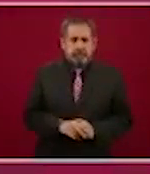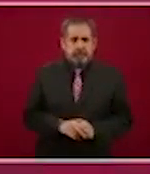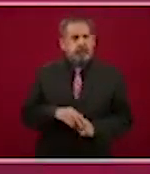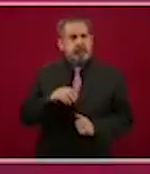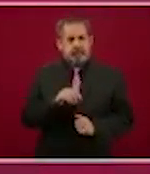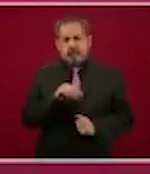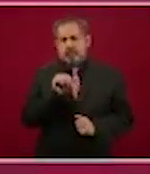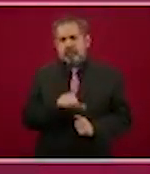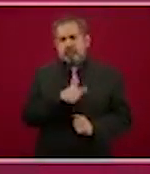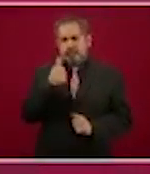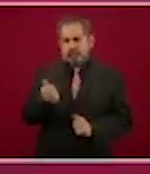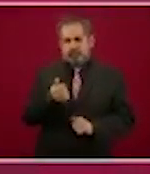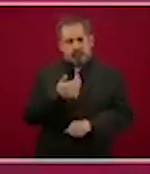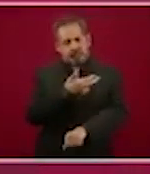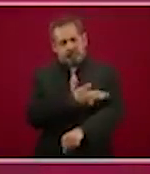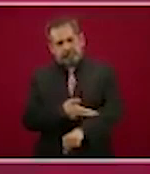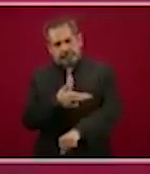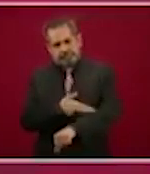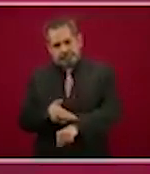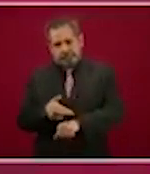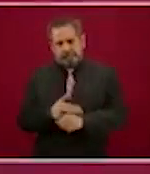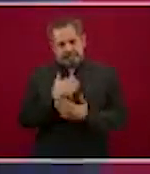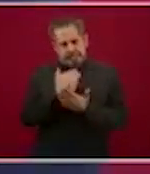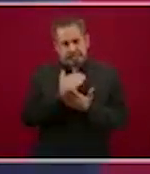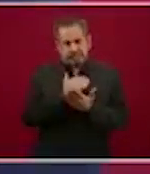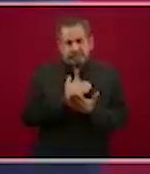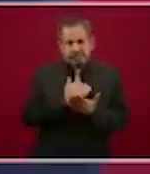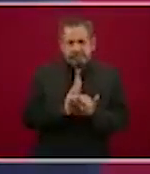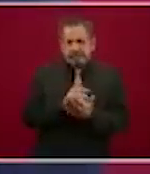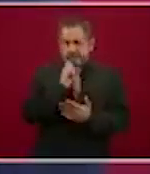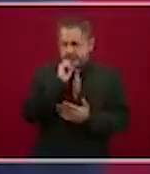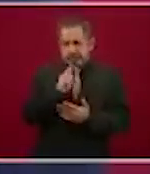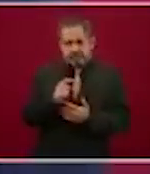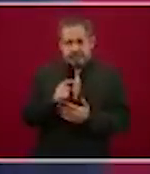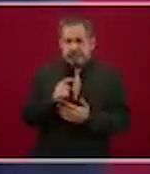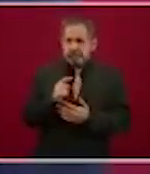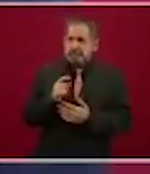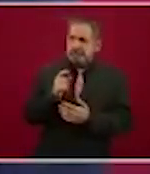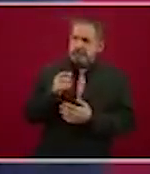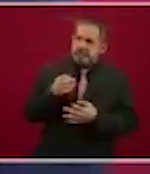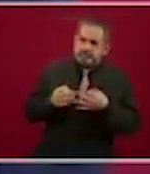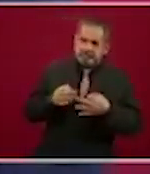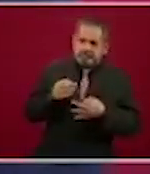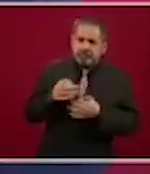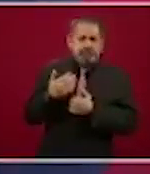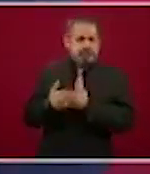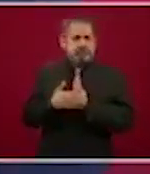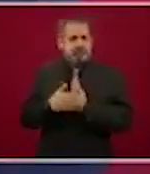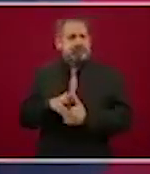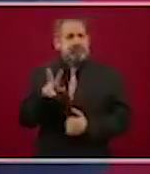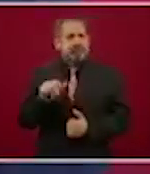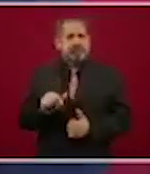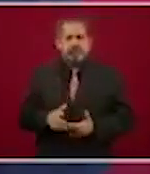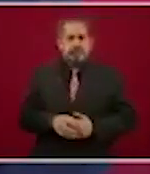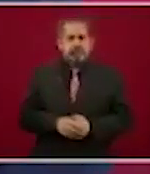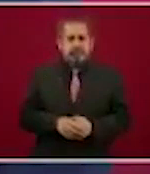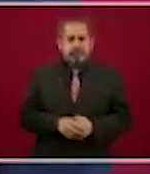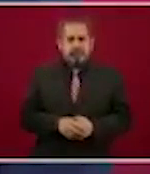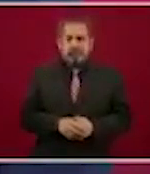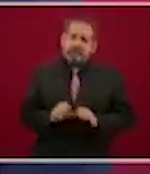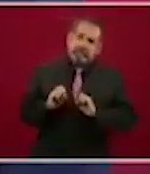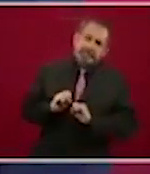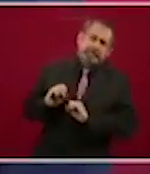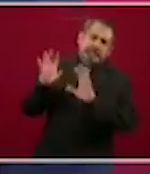de la epidemia del cob y 19 ello permite mantener todos los programas de bienestar y que bajo firma de decreto